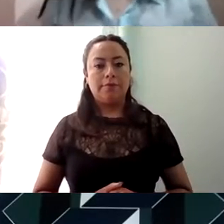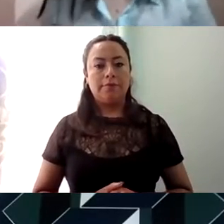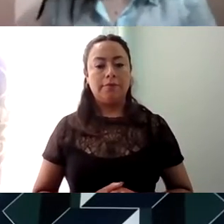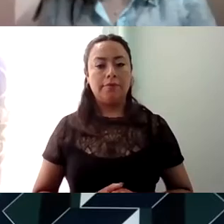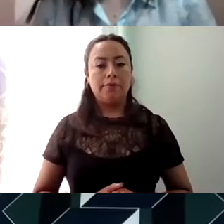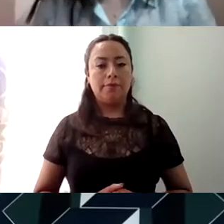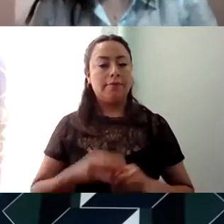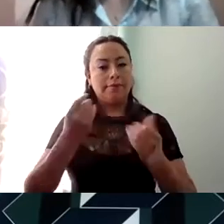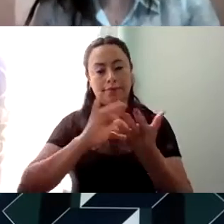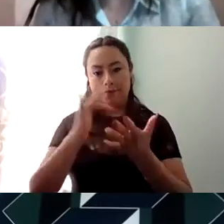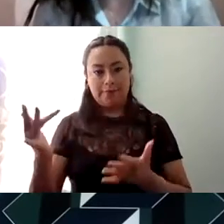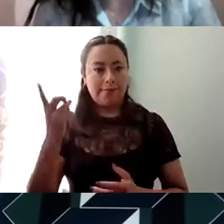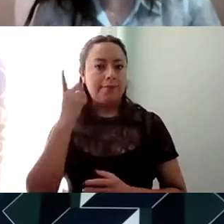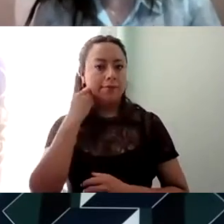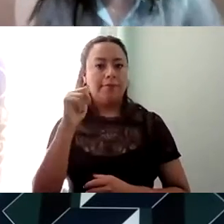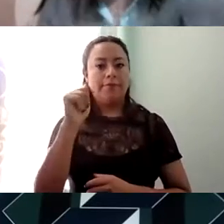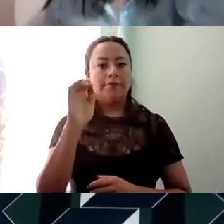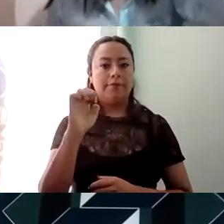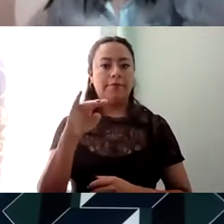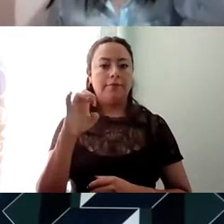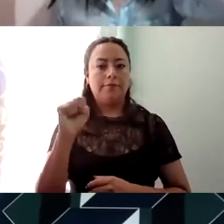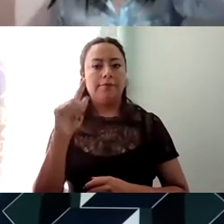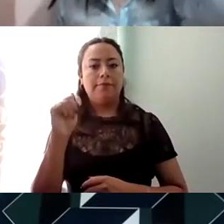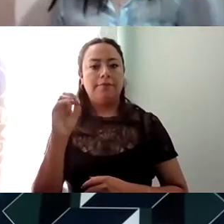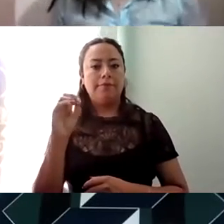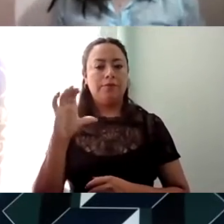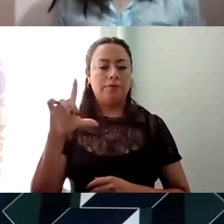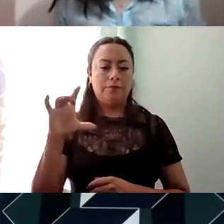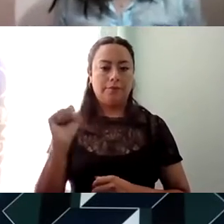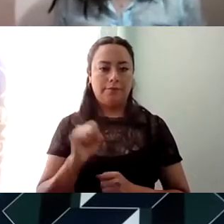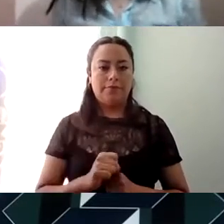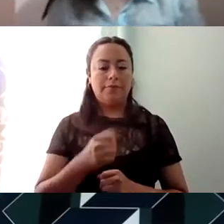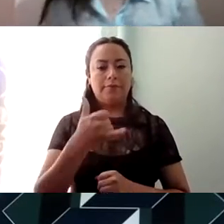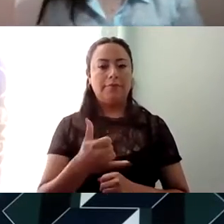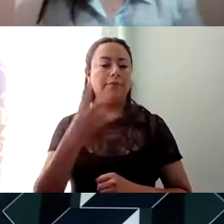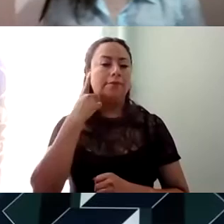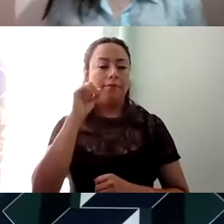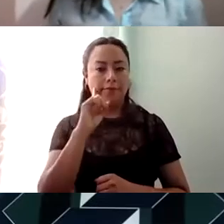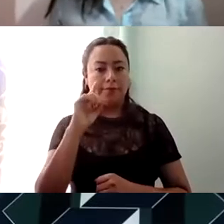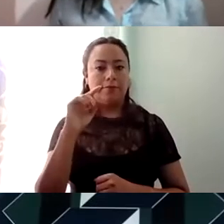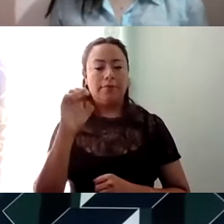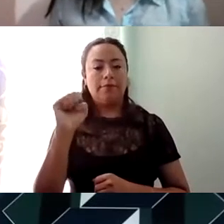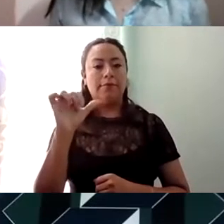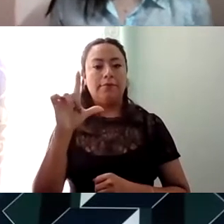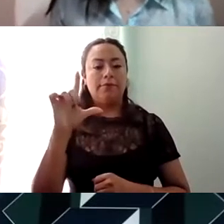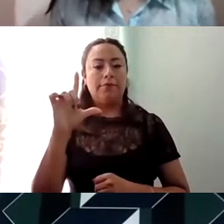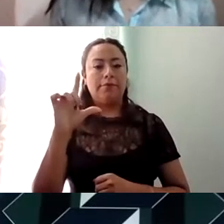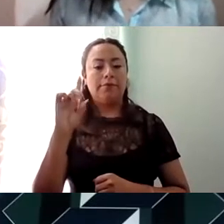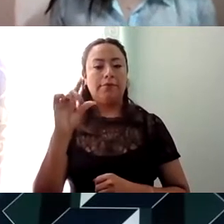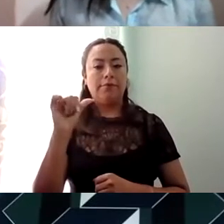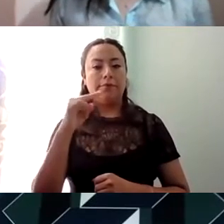Muchas gracias, diputado Temístocles, diputada Margarita Saldaña y diputados que me hicieron favor de hacerme las